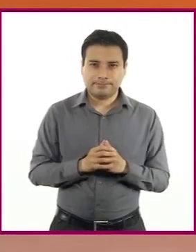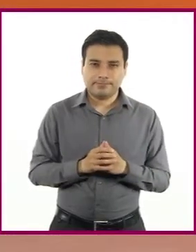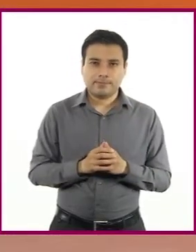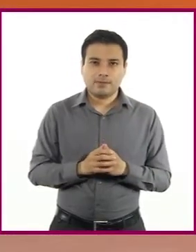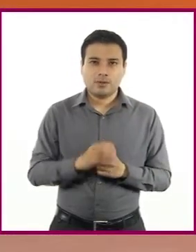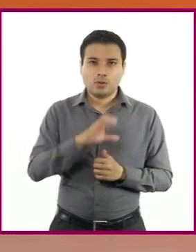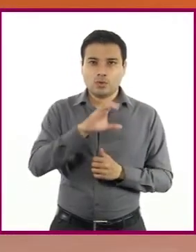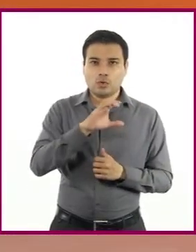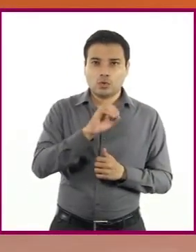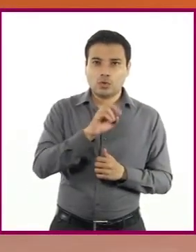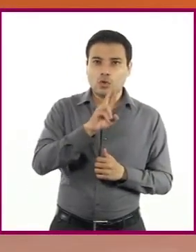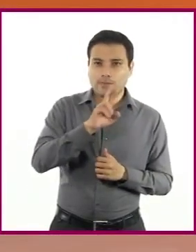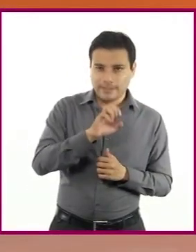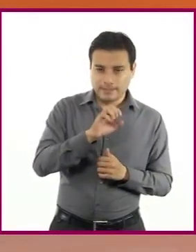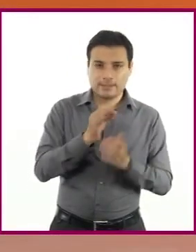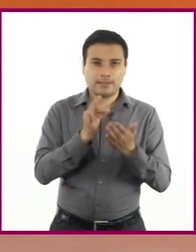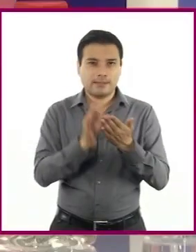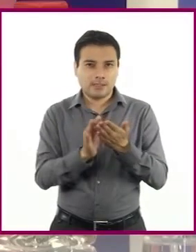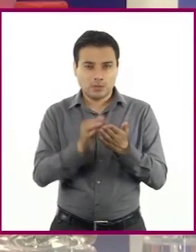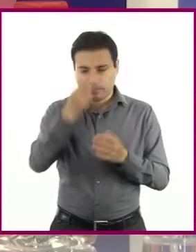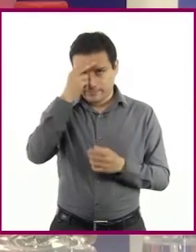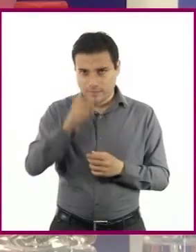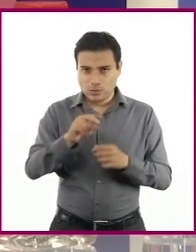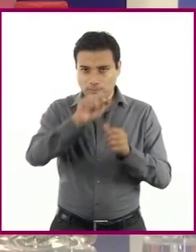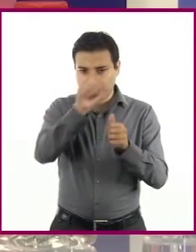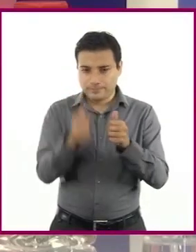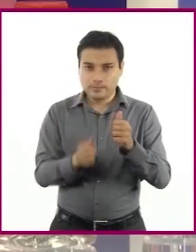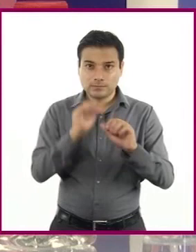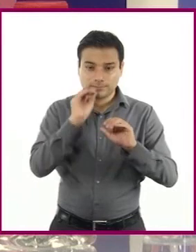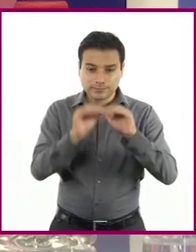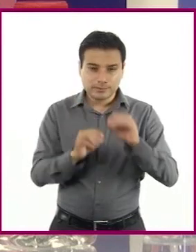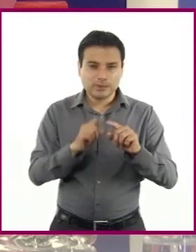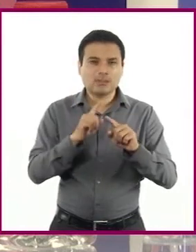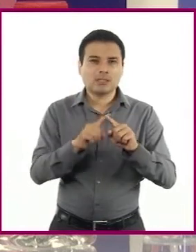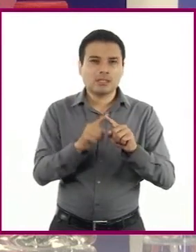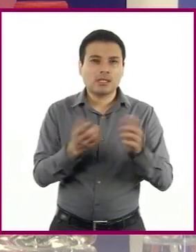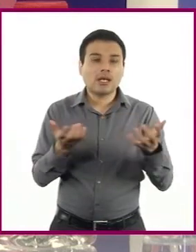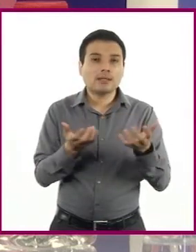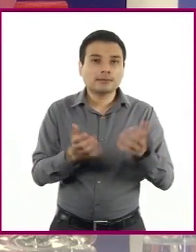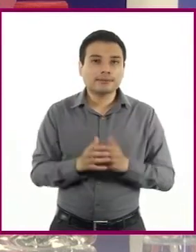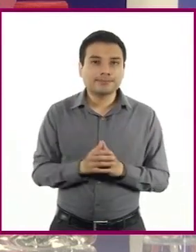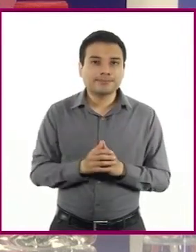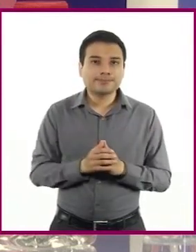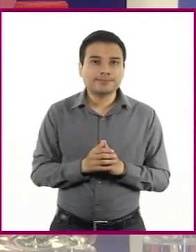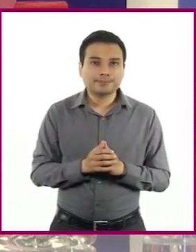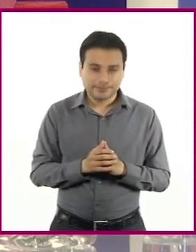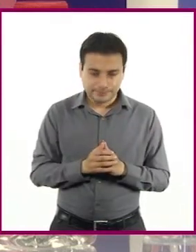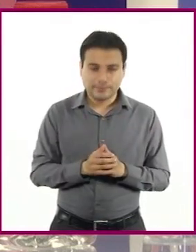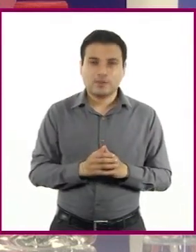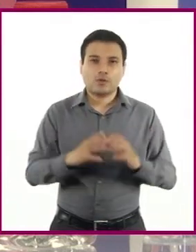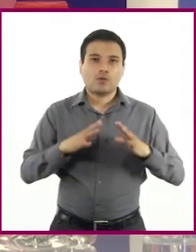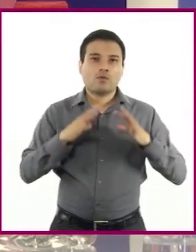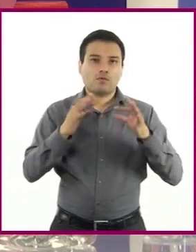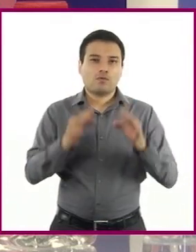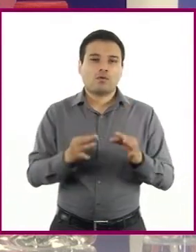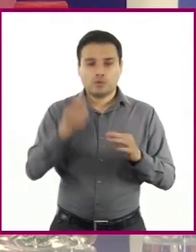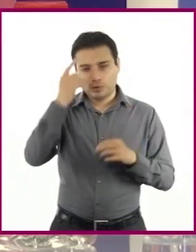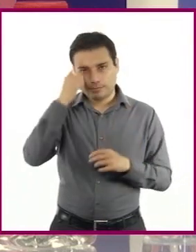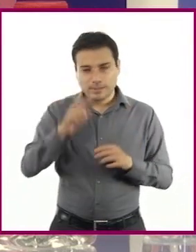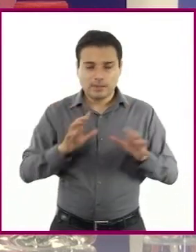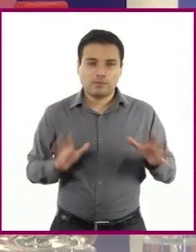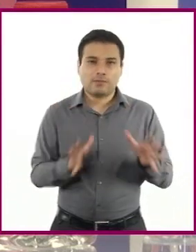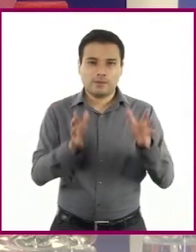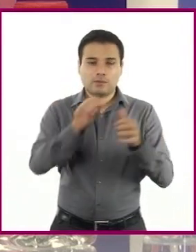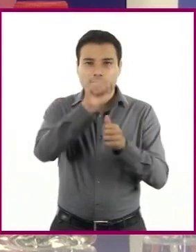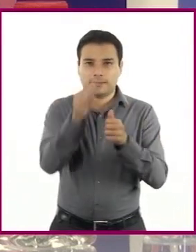Este cuadernillo monográfico, publicado por el Fondo Nacional para el Fomento de las Artesanías, presenta diversos temas